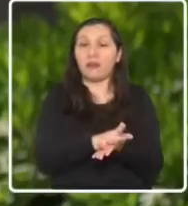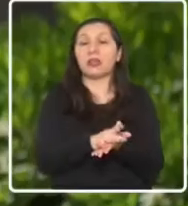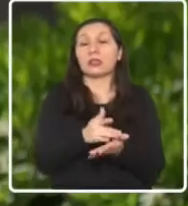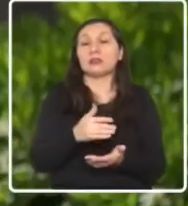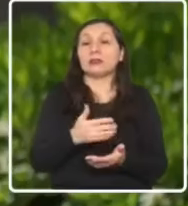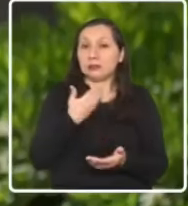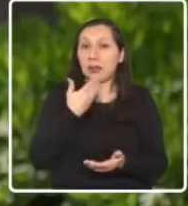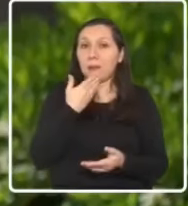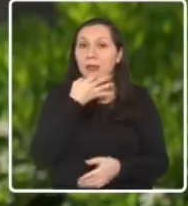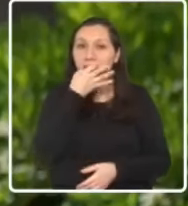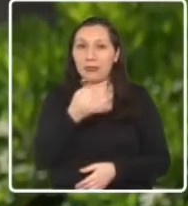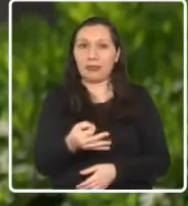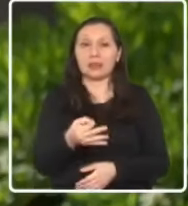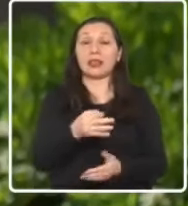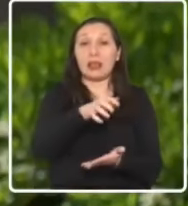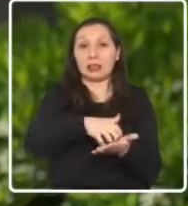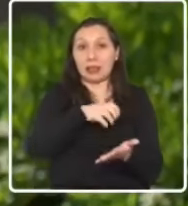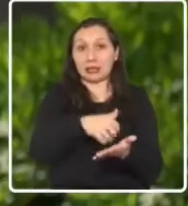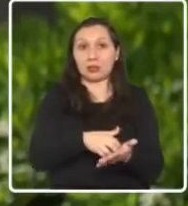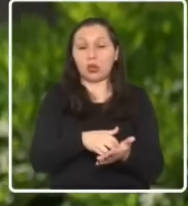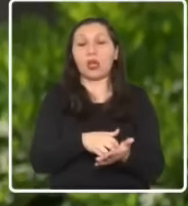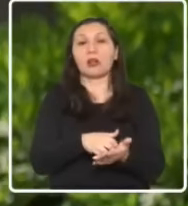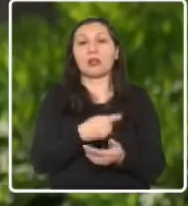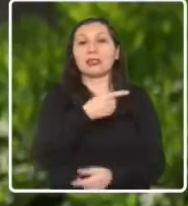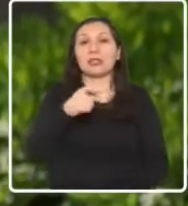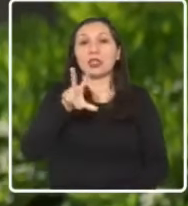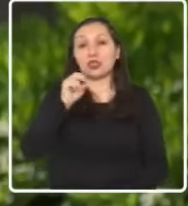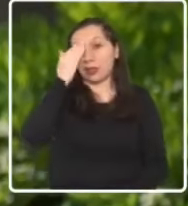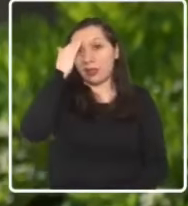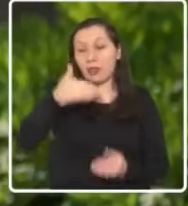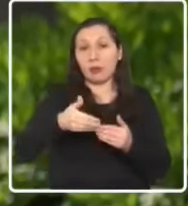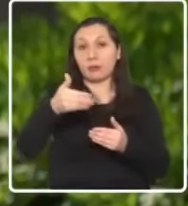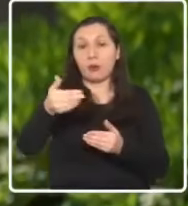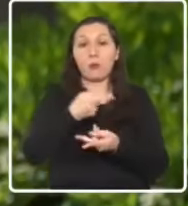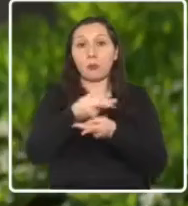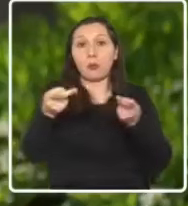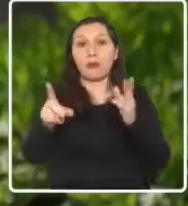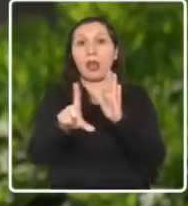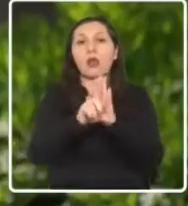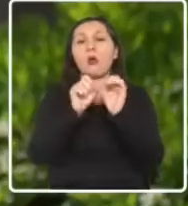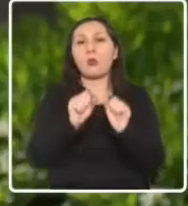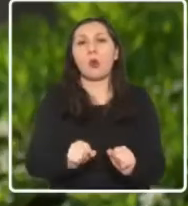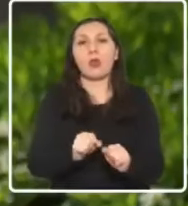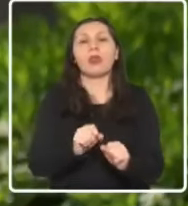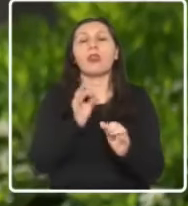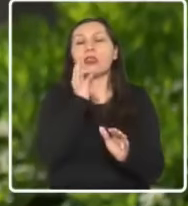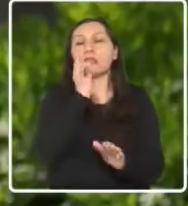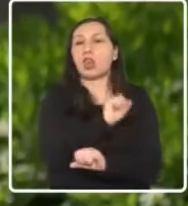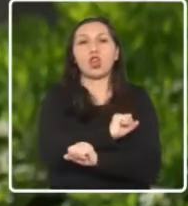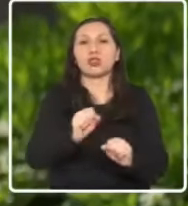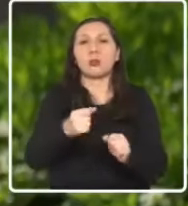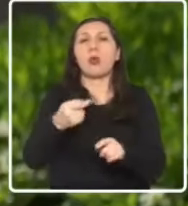también se establece que el tesorero, dentro de los 180 días siguientes a la publicación de la ley, puede declarar la incobrabilidad